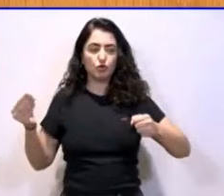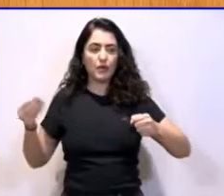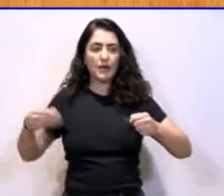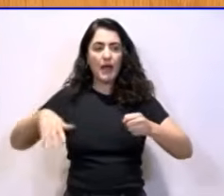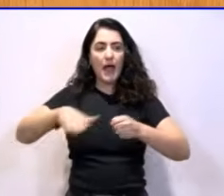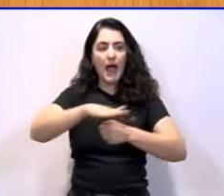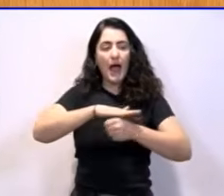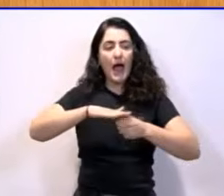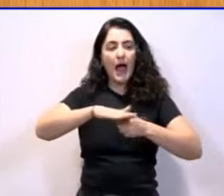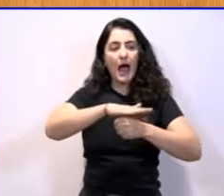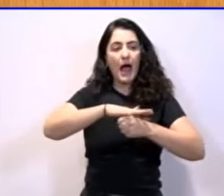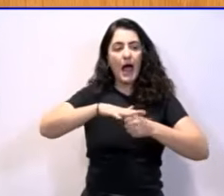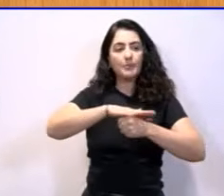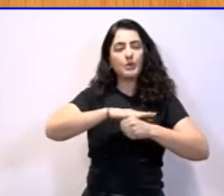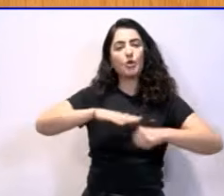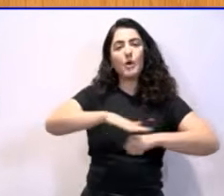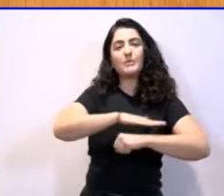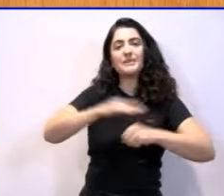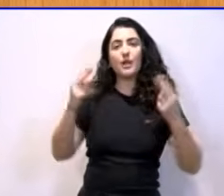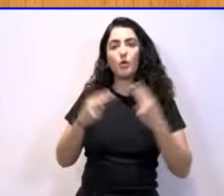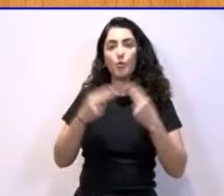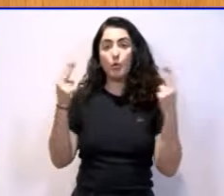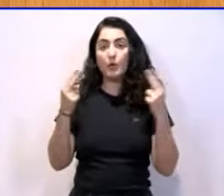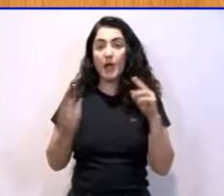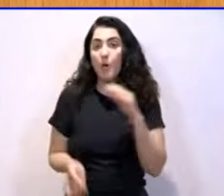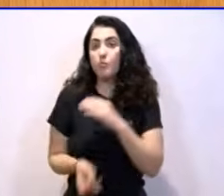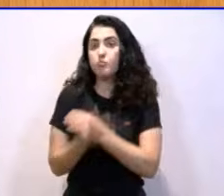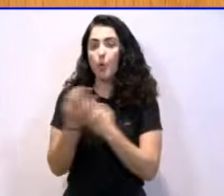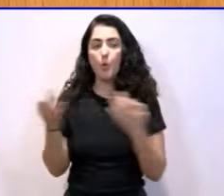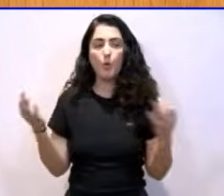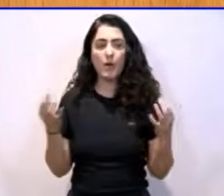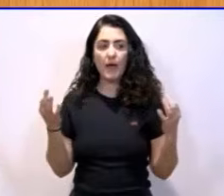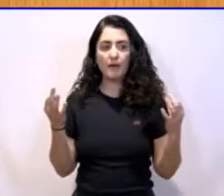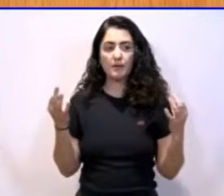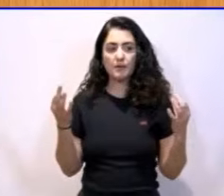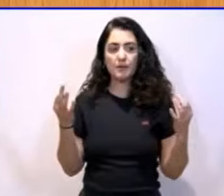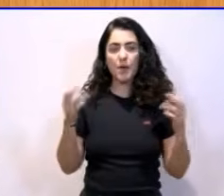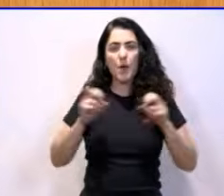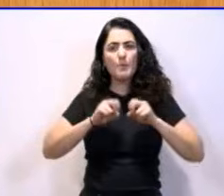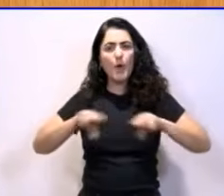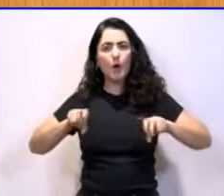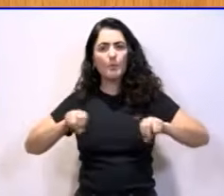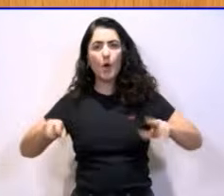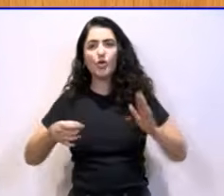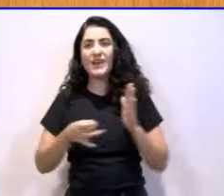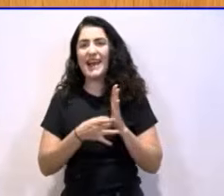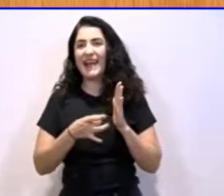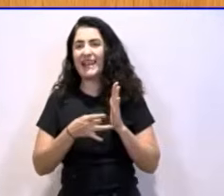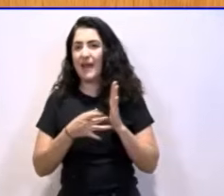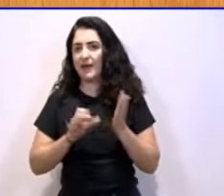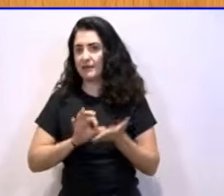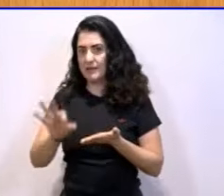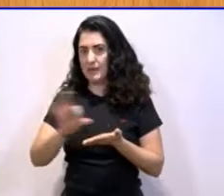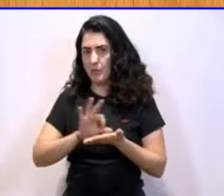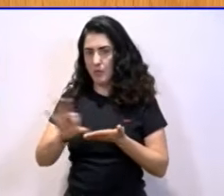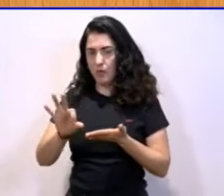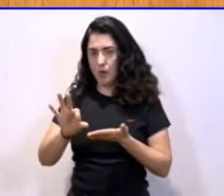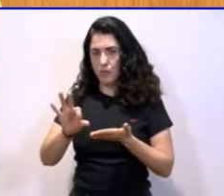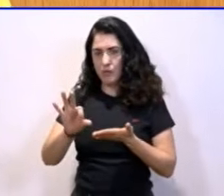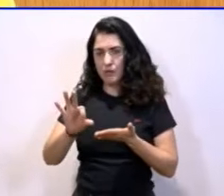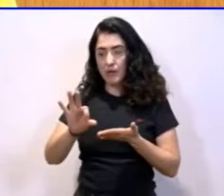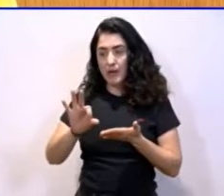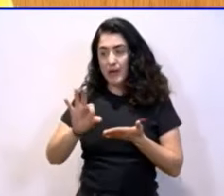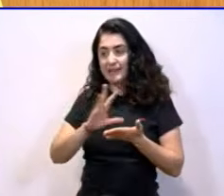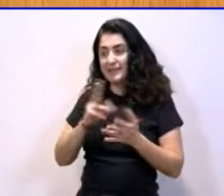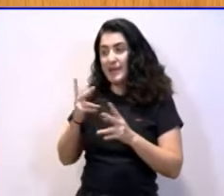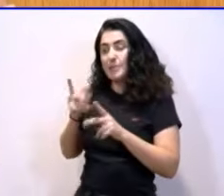de la Administración pública, que genera incluso un empeoramiento de la calidad del servicio, no estabilizando a trabajadores